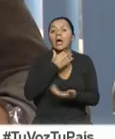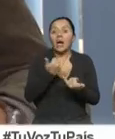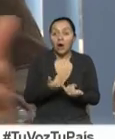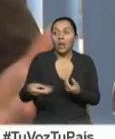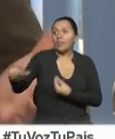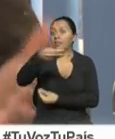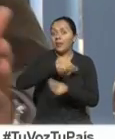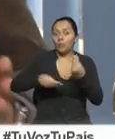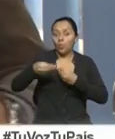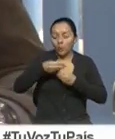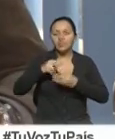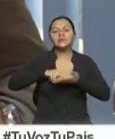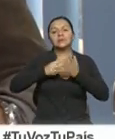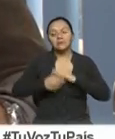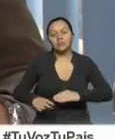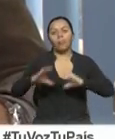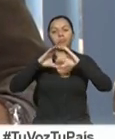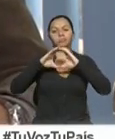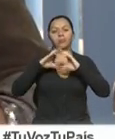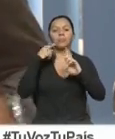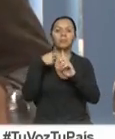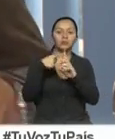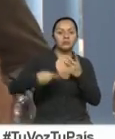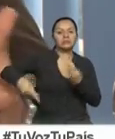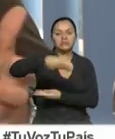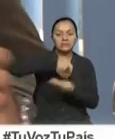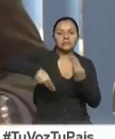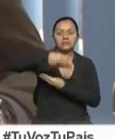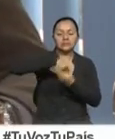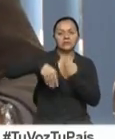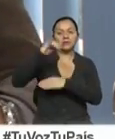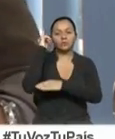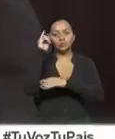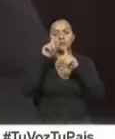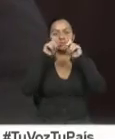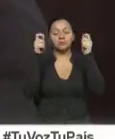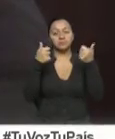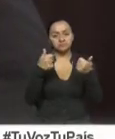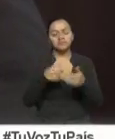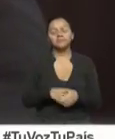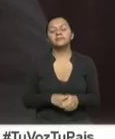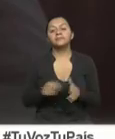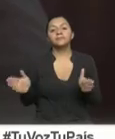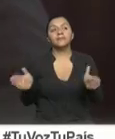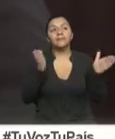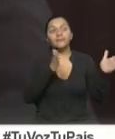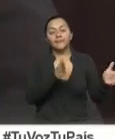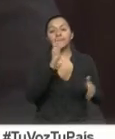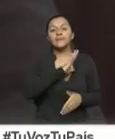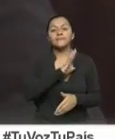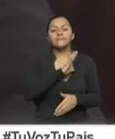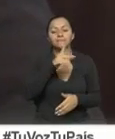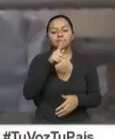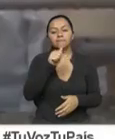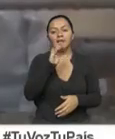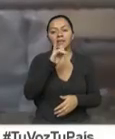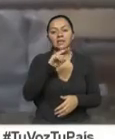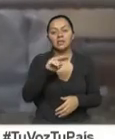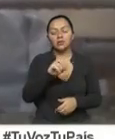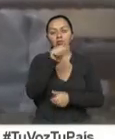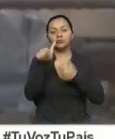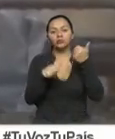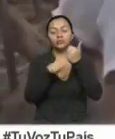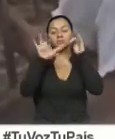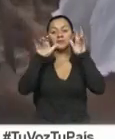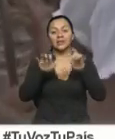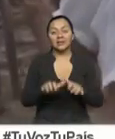sido efectivamente y ha tenido un impacto positivo en las industrias, en los flujos que hemos estado manejando. Por su parte, Pablo Patiño, subsecretario de Políticas